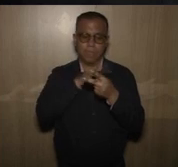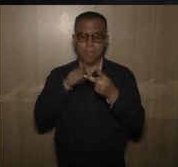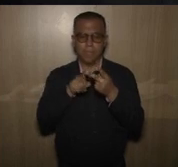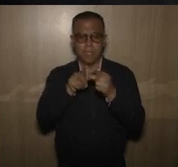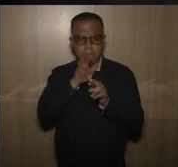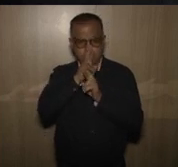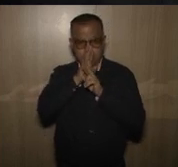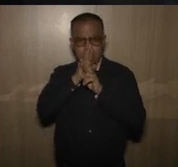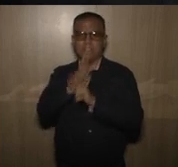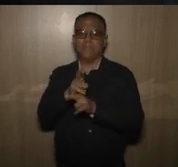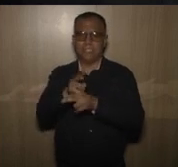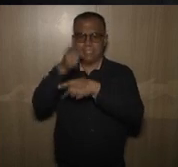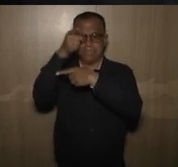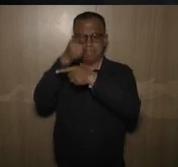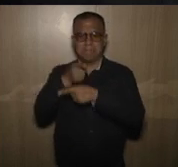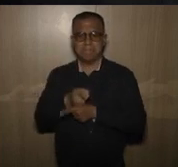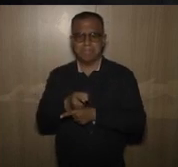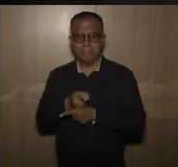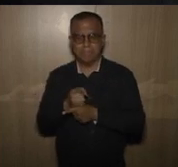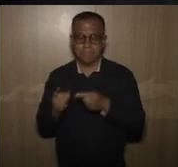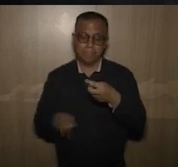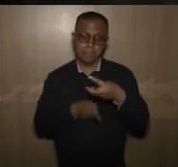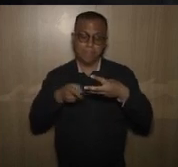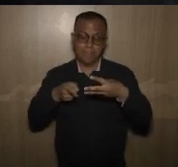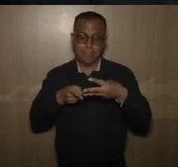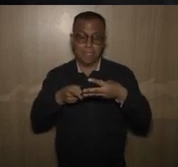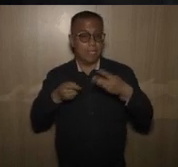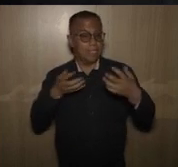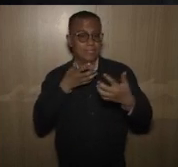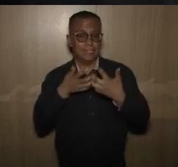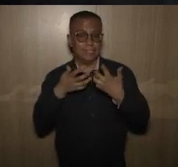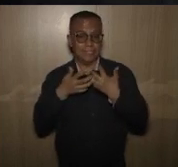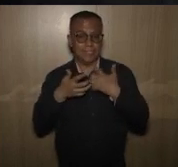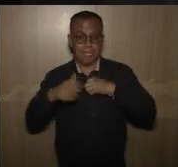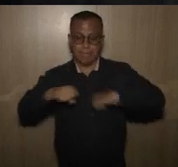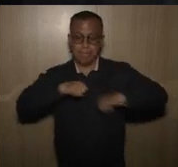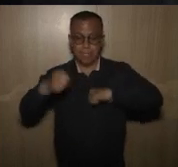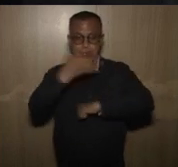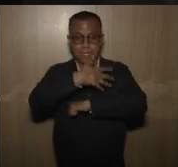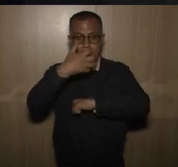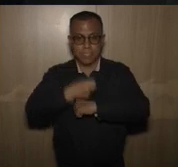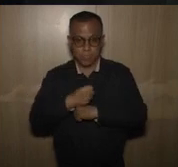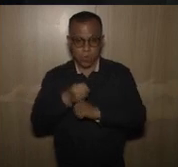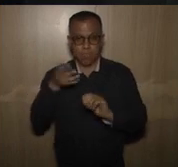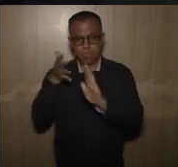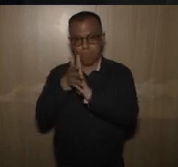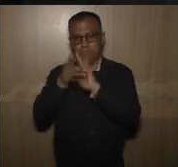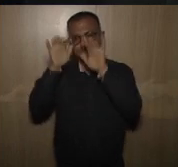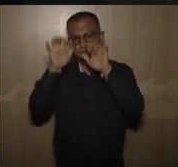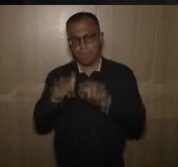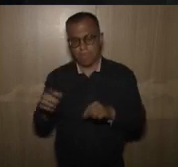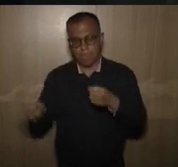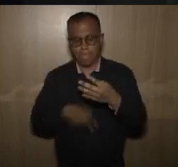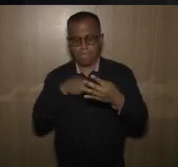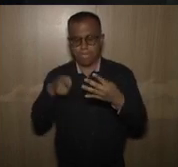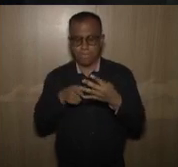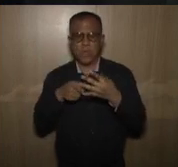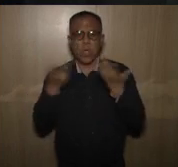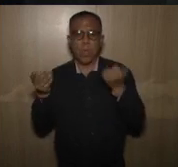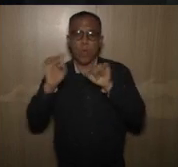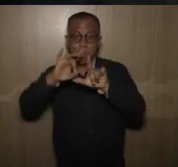respuestas oportunas, sistema de gestión documental, trámites